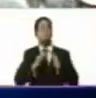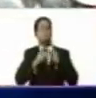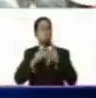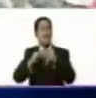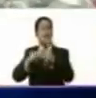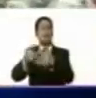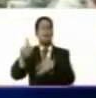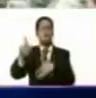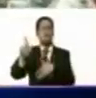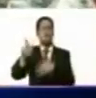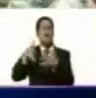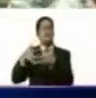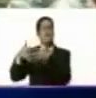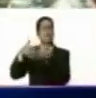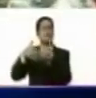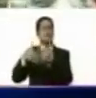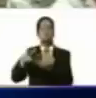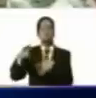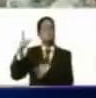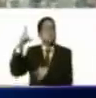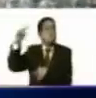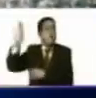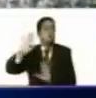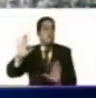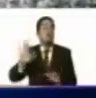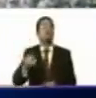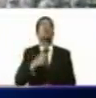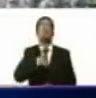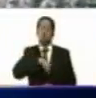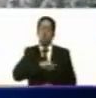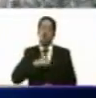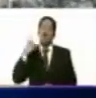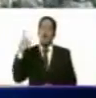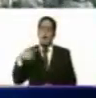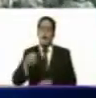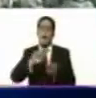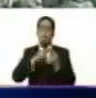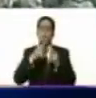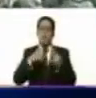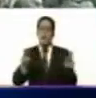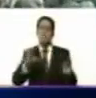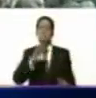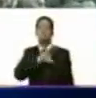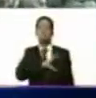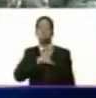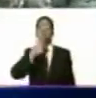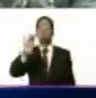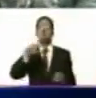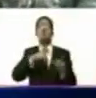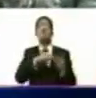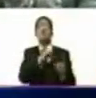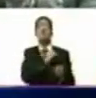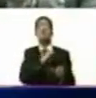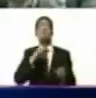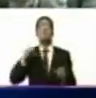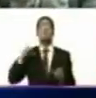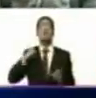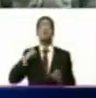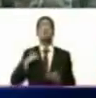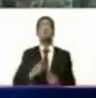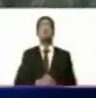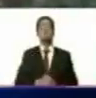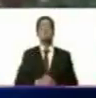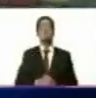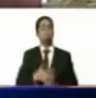marchar hasta el cuartel de la montaña para conmemorar los 28 años de la rebelión cívico-militar del 4 de febrero de 1992,